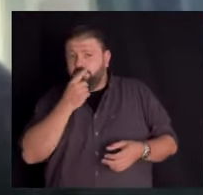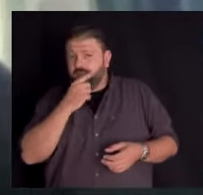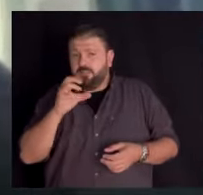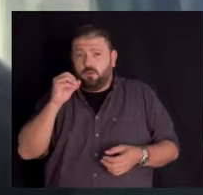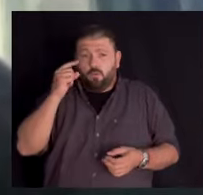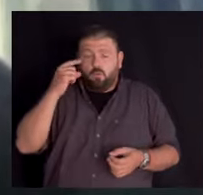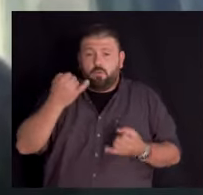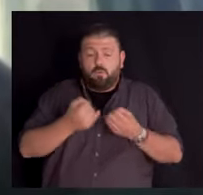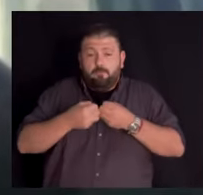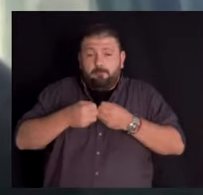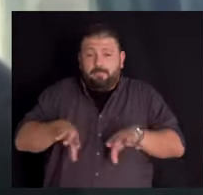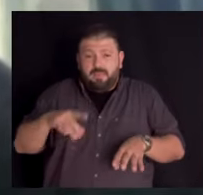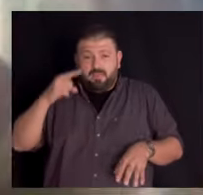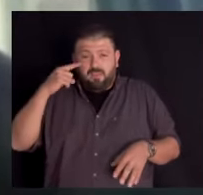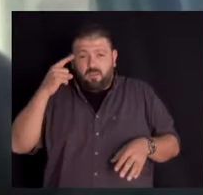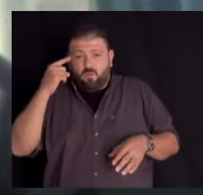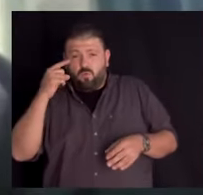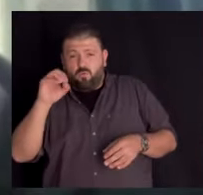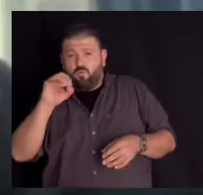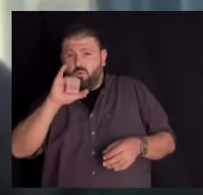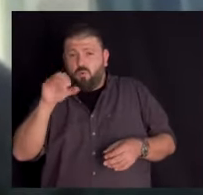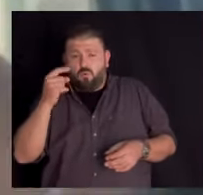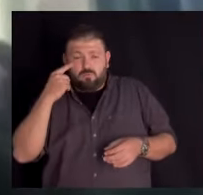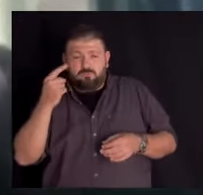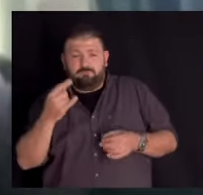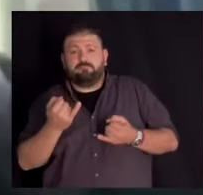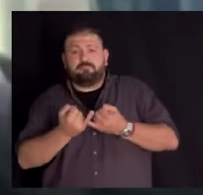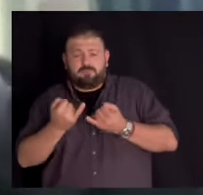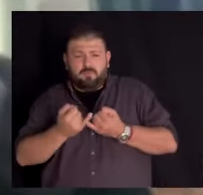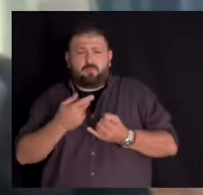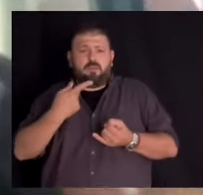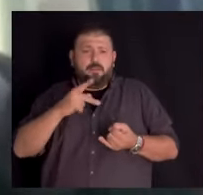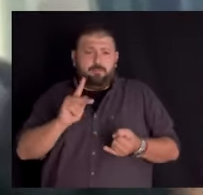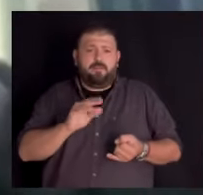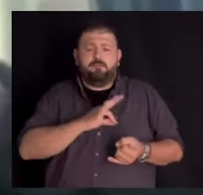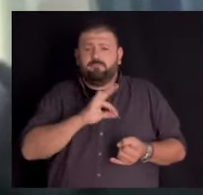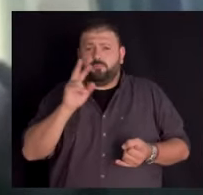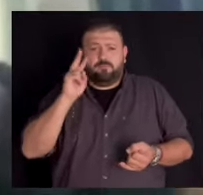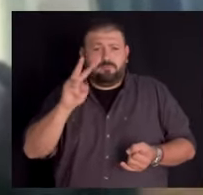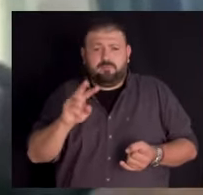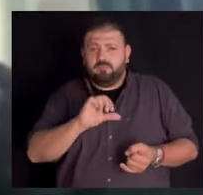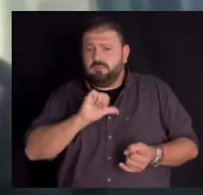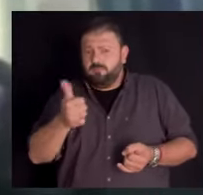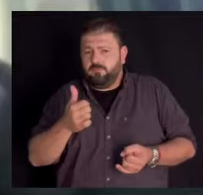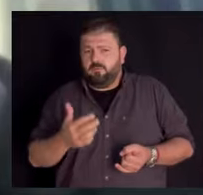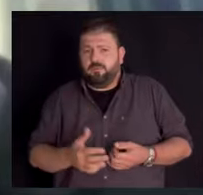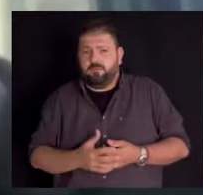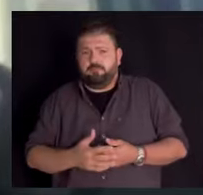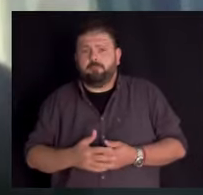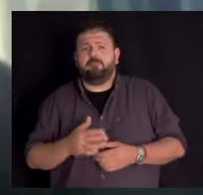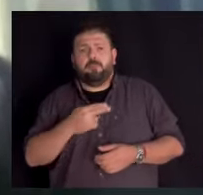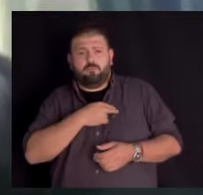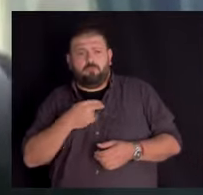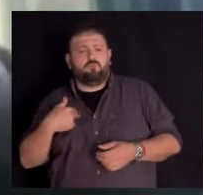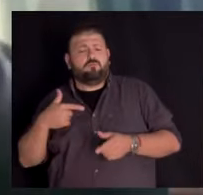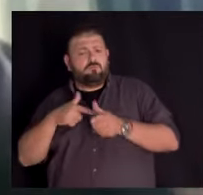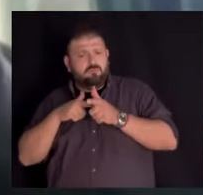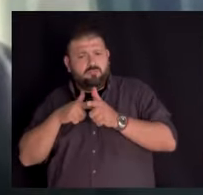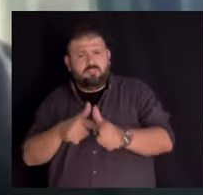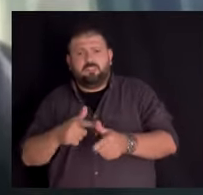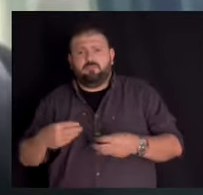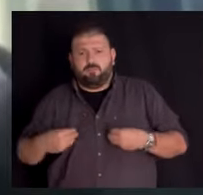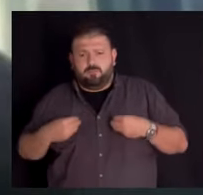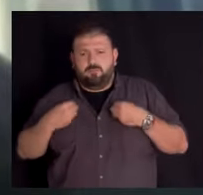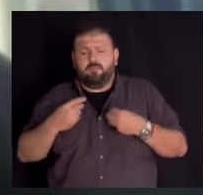perdón, pero pues está el otro. Es más, la vista de los dos ojos, pues, pero continuamos con vida. Pero hay un